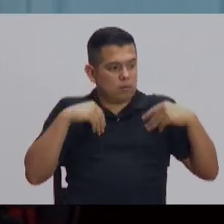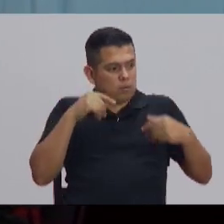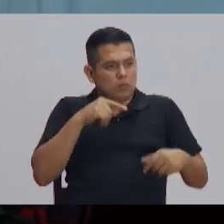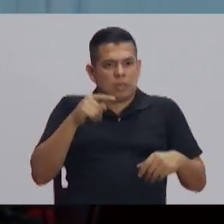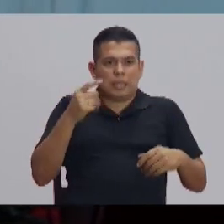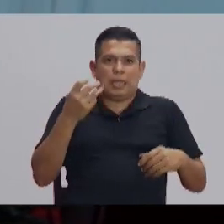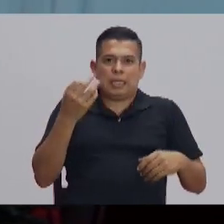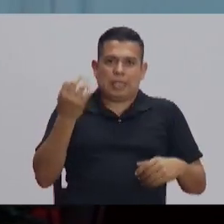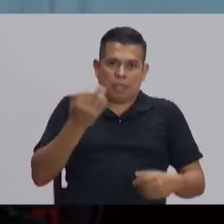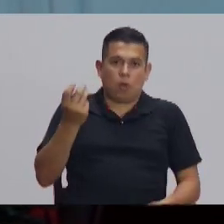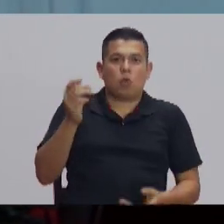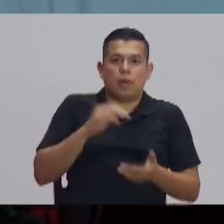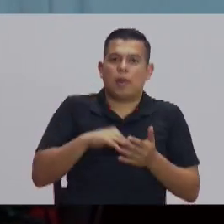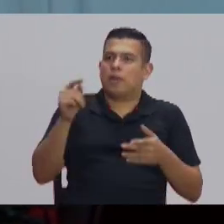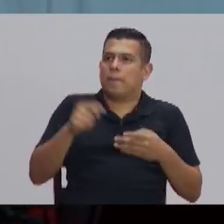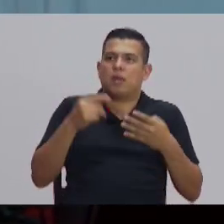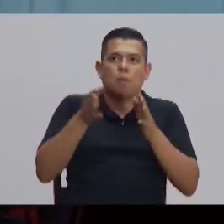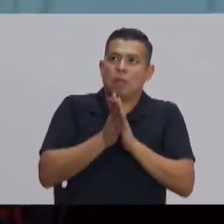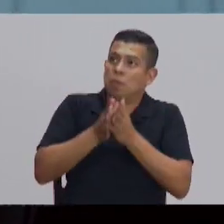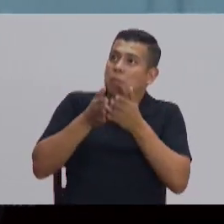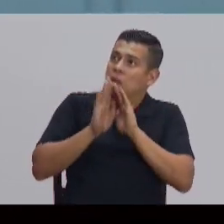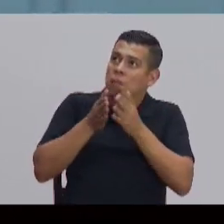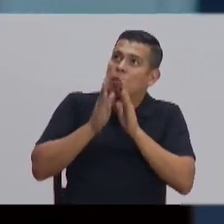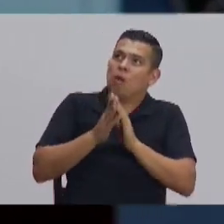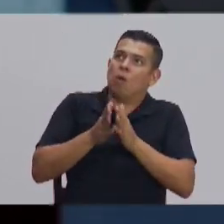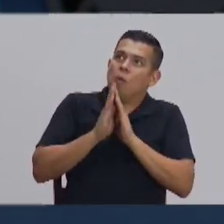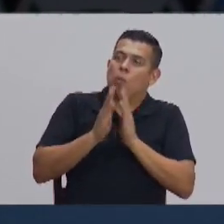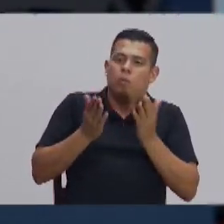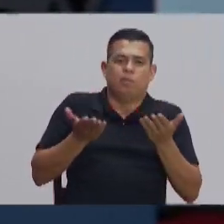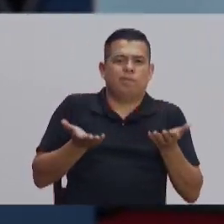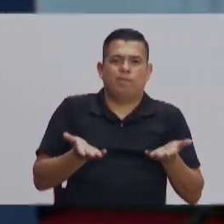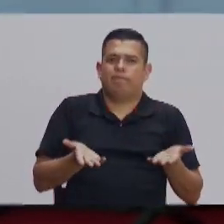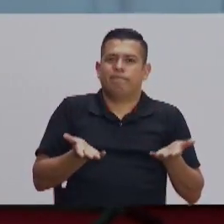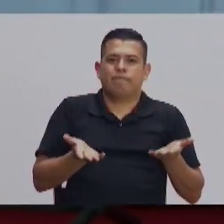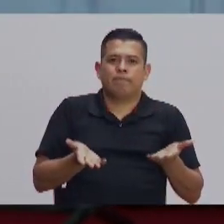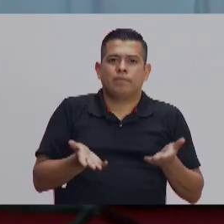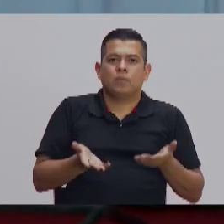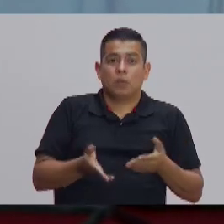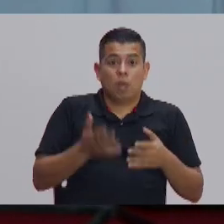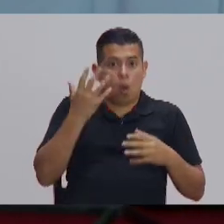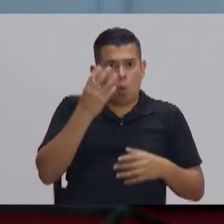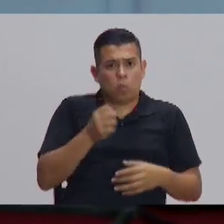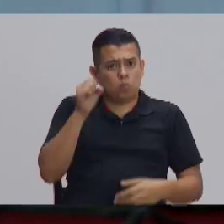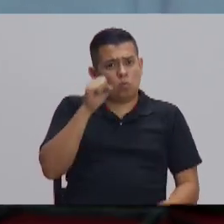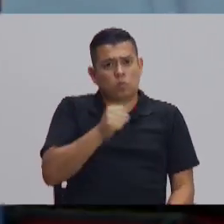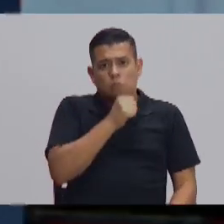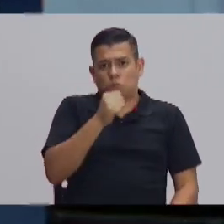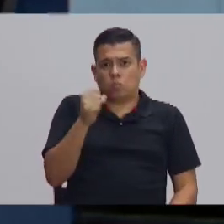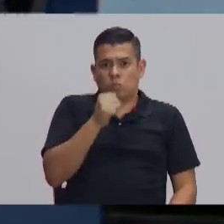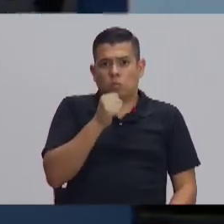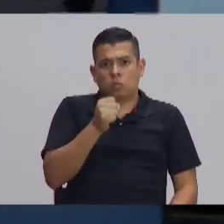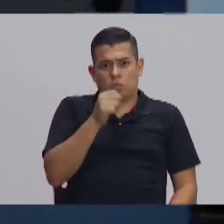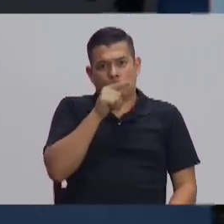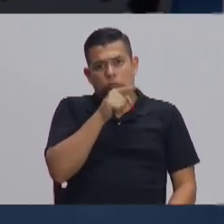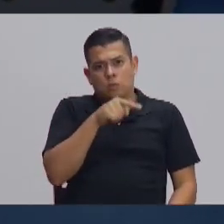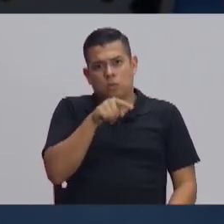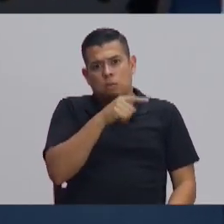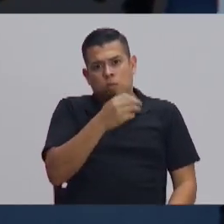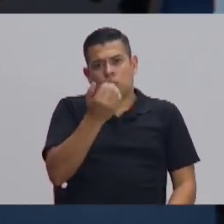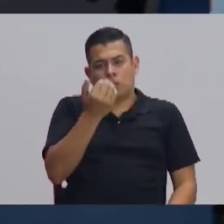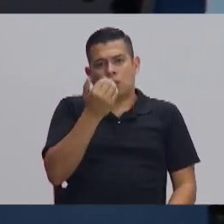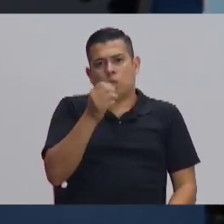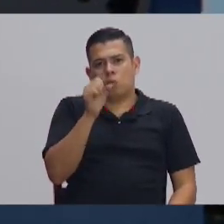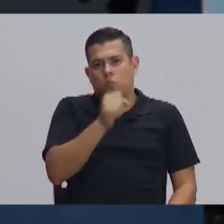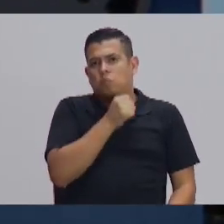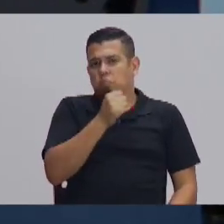necesidad de estarle diciendo te pido te pido te pido gloria a dios miren hay preciosas alabanzas que estos muchachos nos están